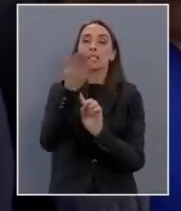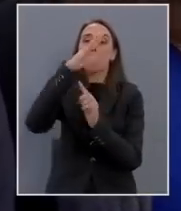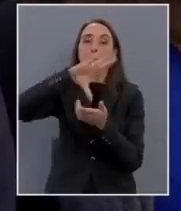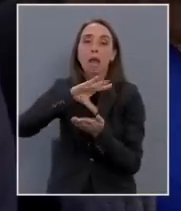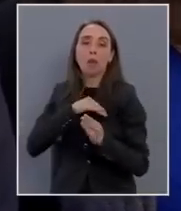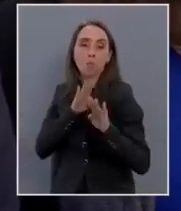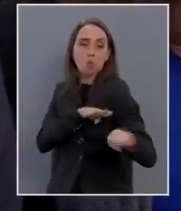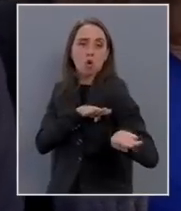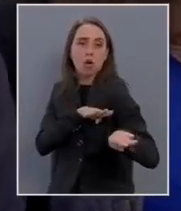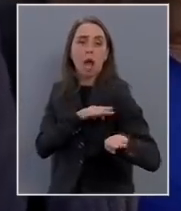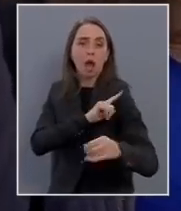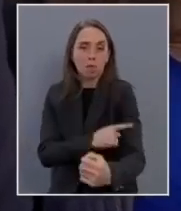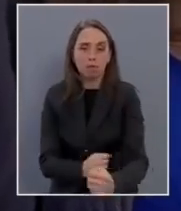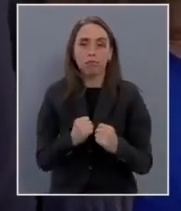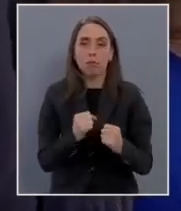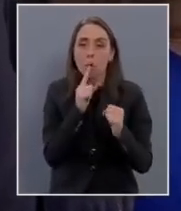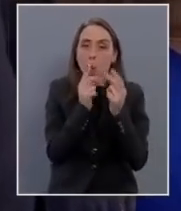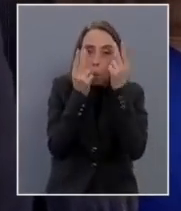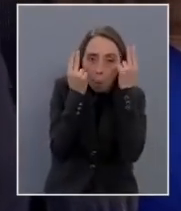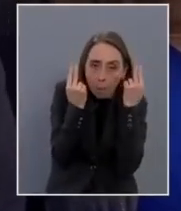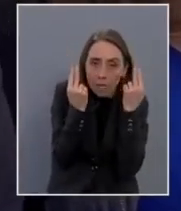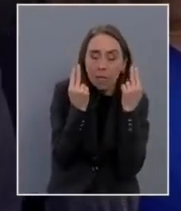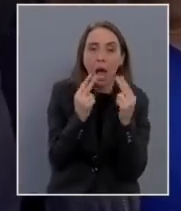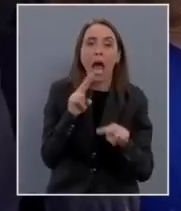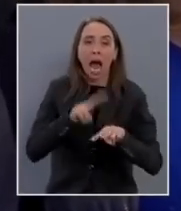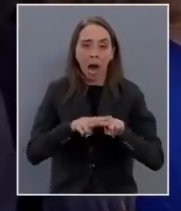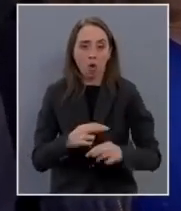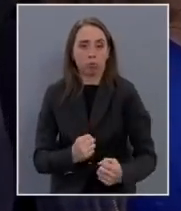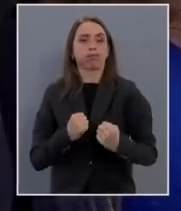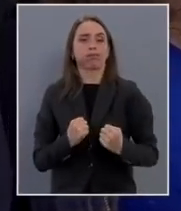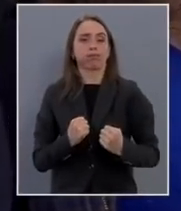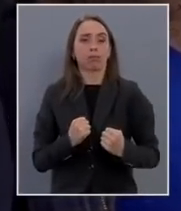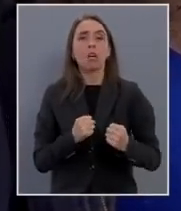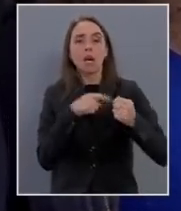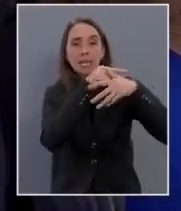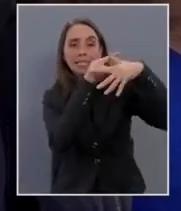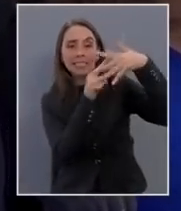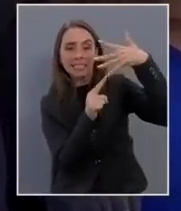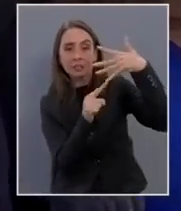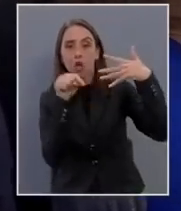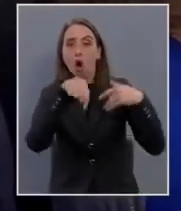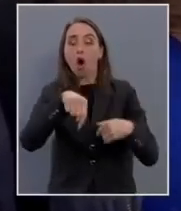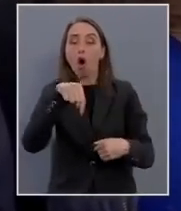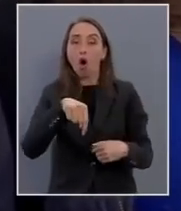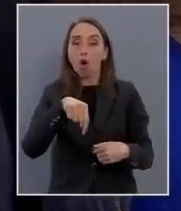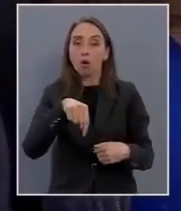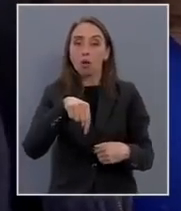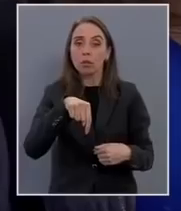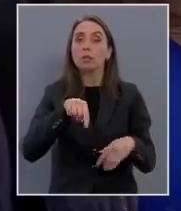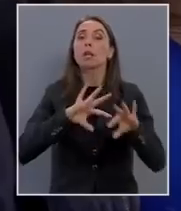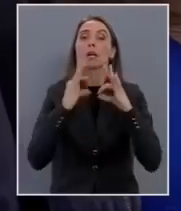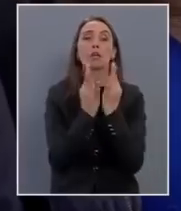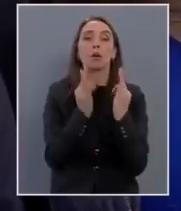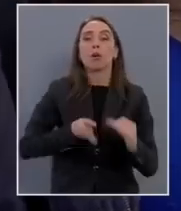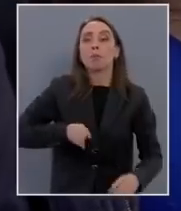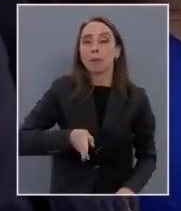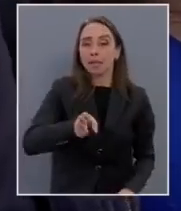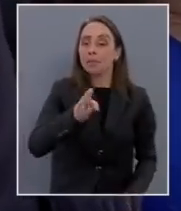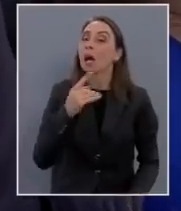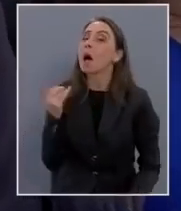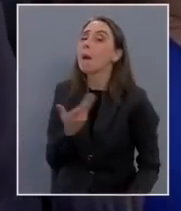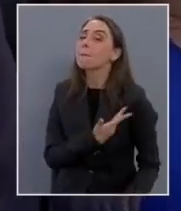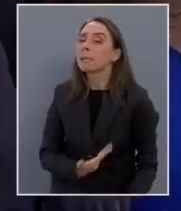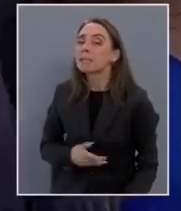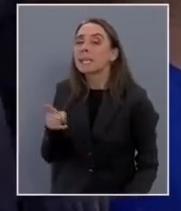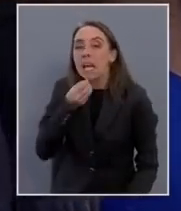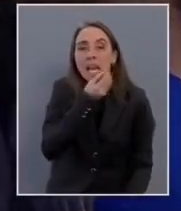lealtad, el coraje, la humildad también, la hidalguía, y son cosas que hoy día tienen plena vigencia. Presidente, ¿cuál